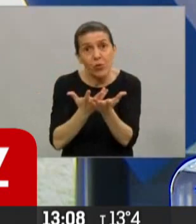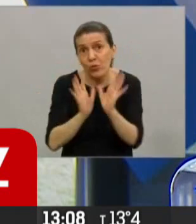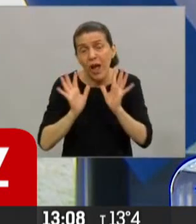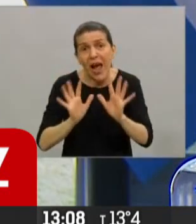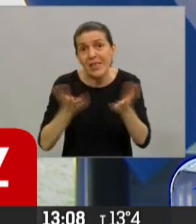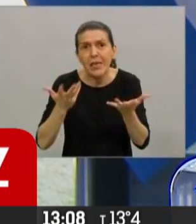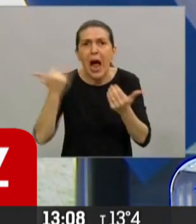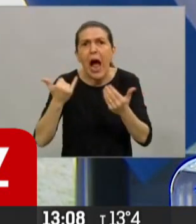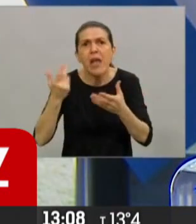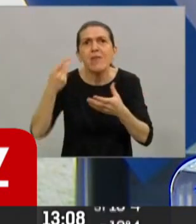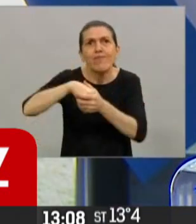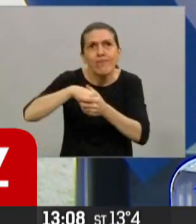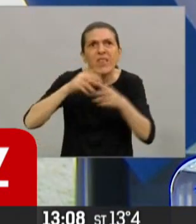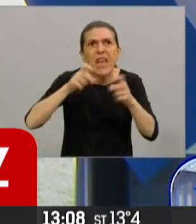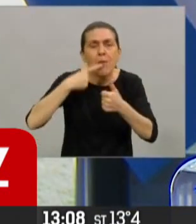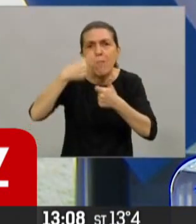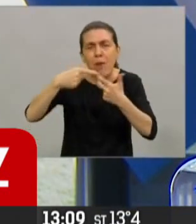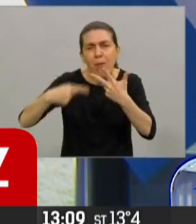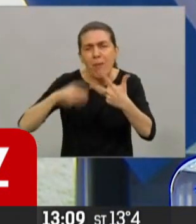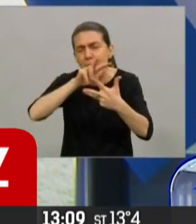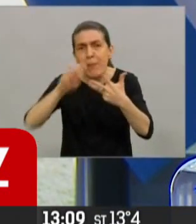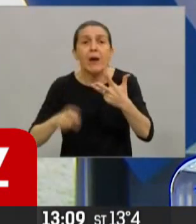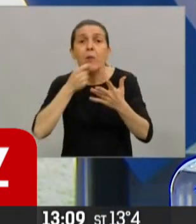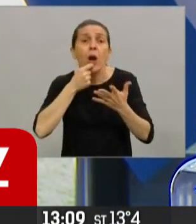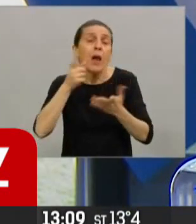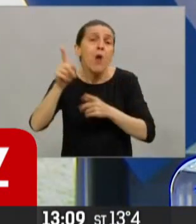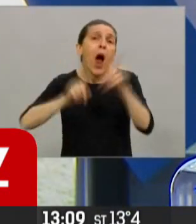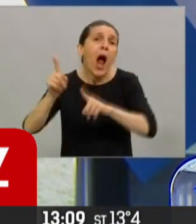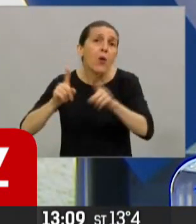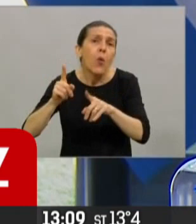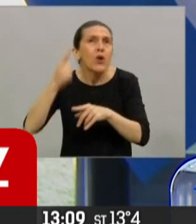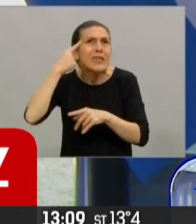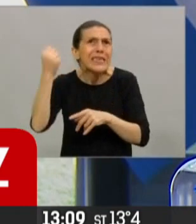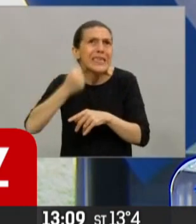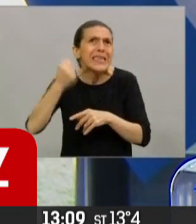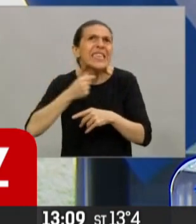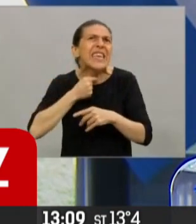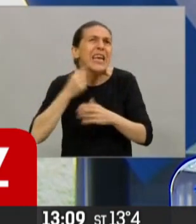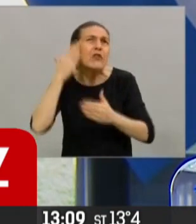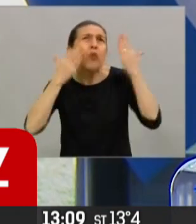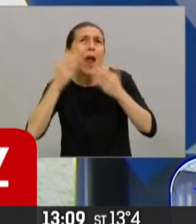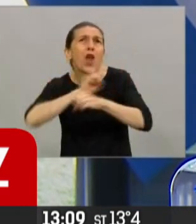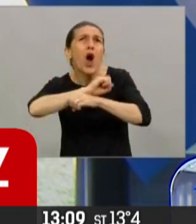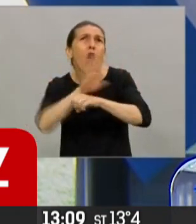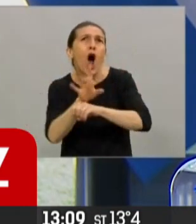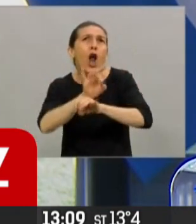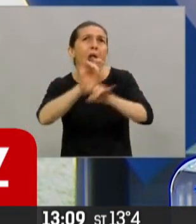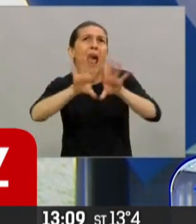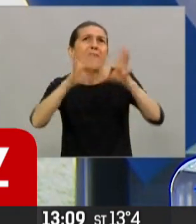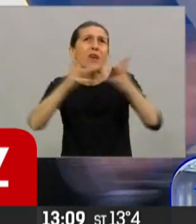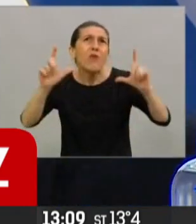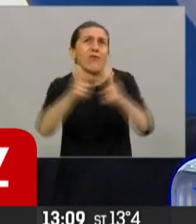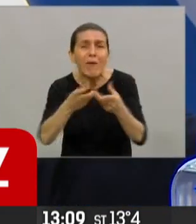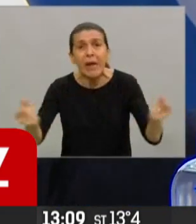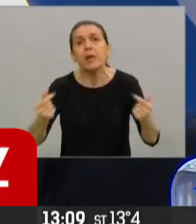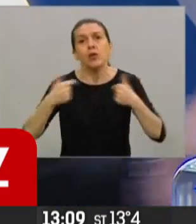significa. Si hay alguien que quiere que la pandemia se termine, ese alguien soy yo. Pero estoy seguro que